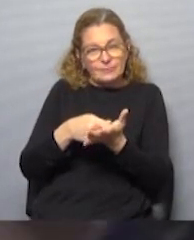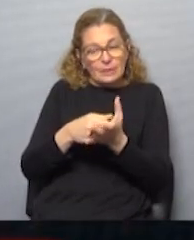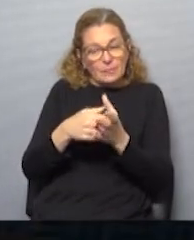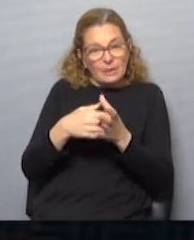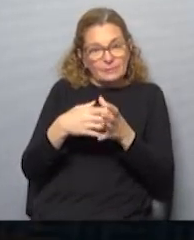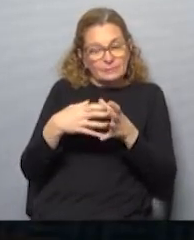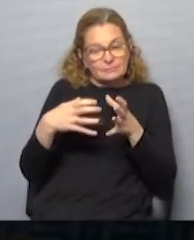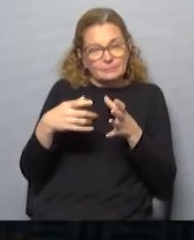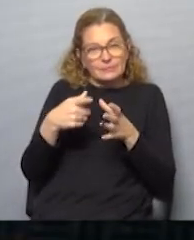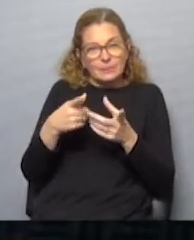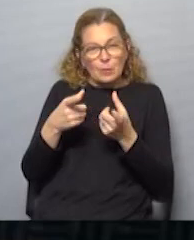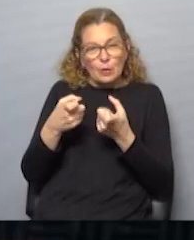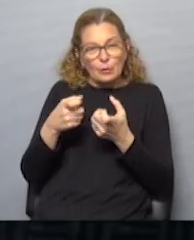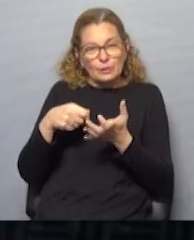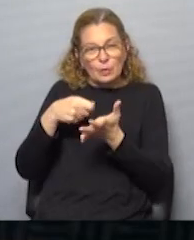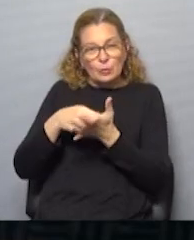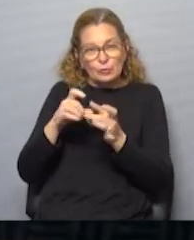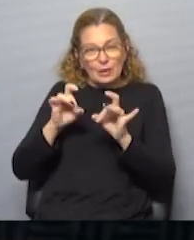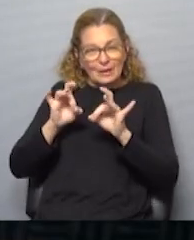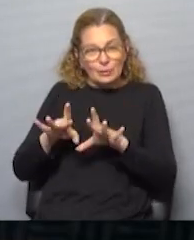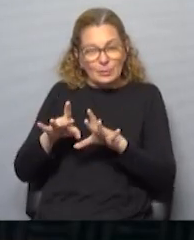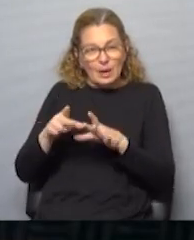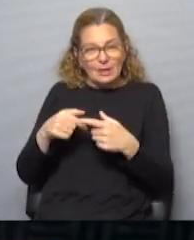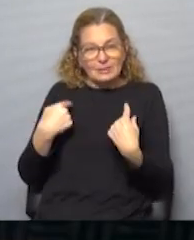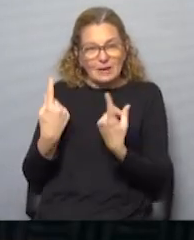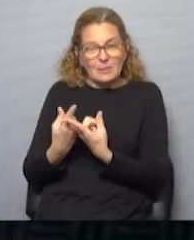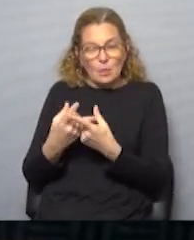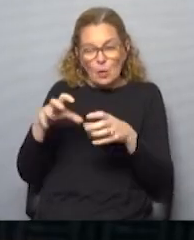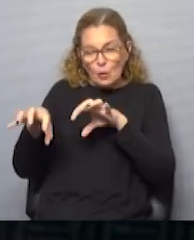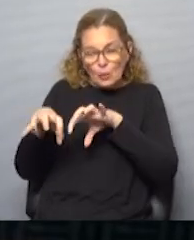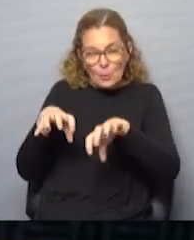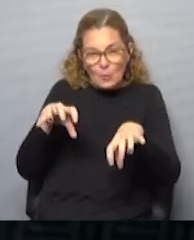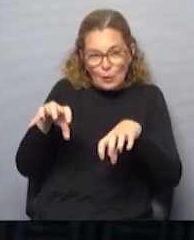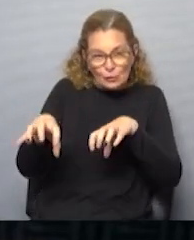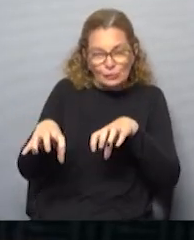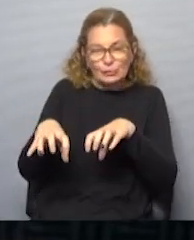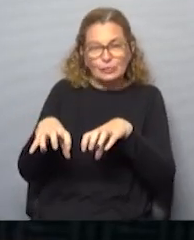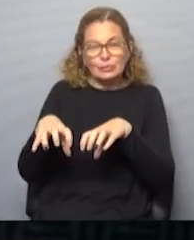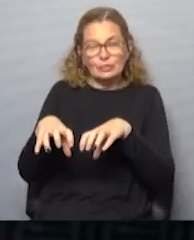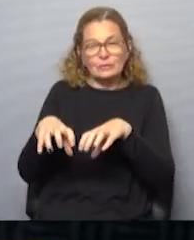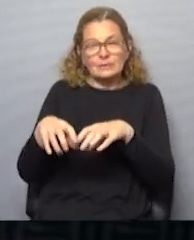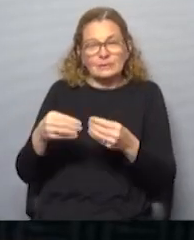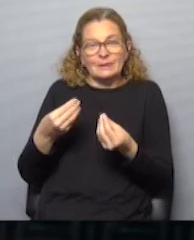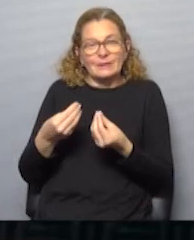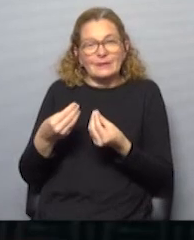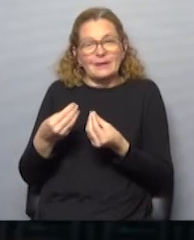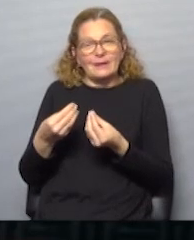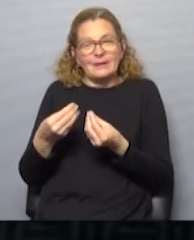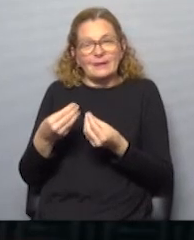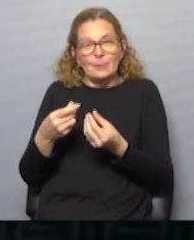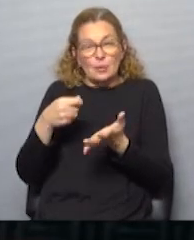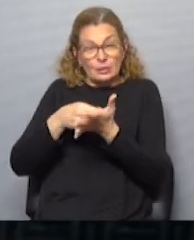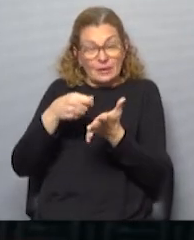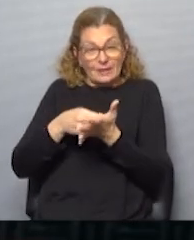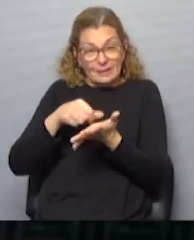verdad tenemos los recursos naturales tenemos los sectores este que generan la riqueza